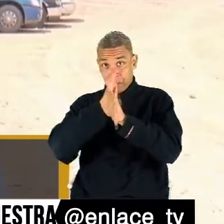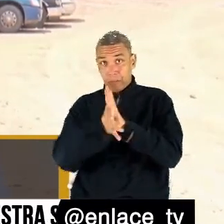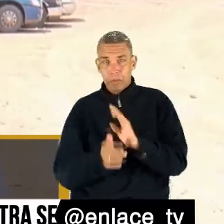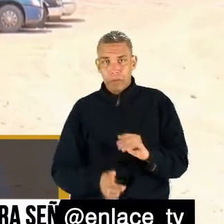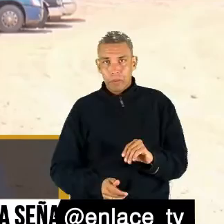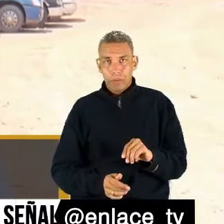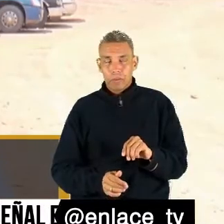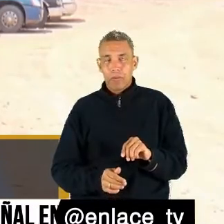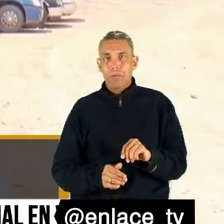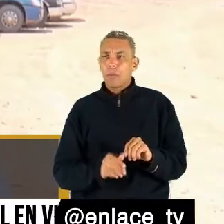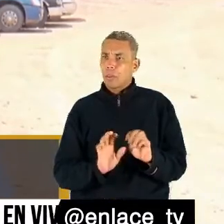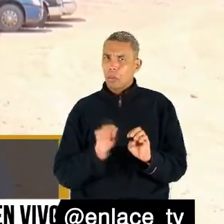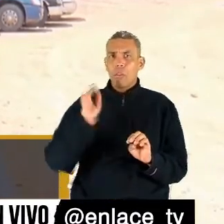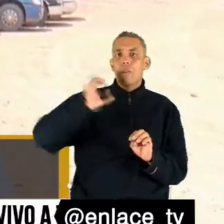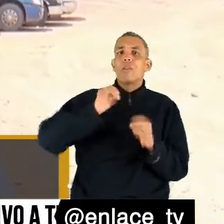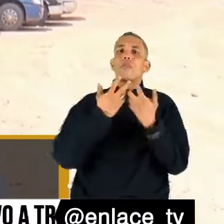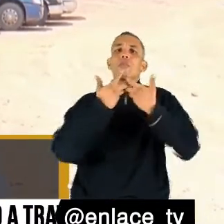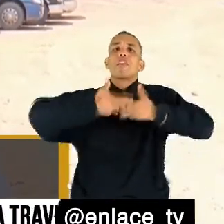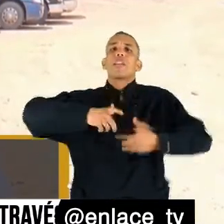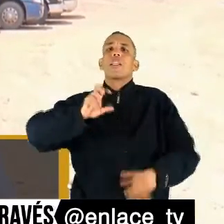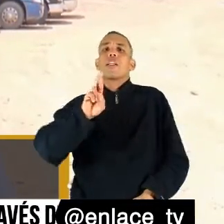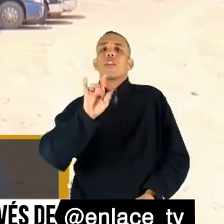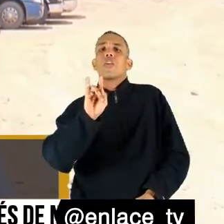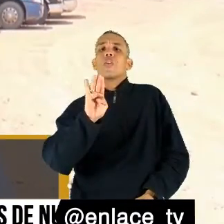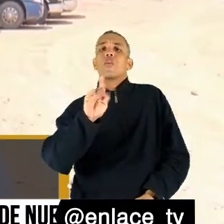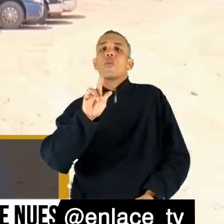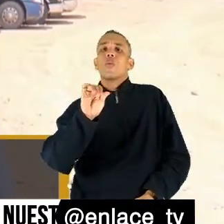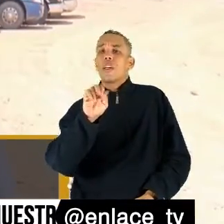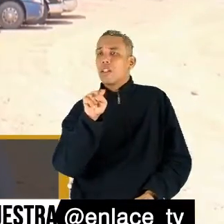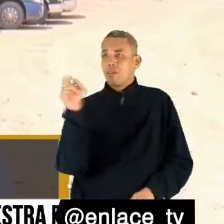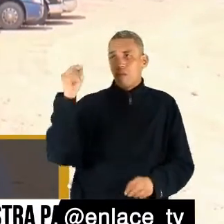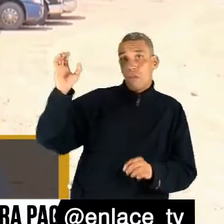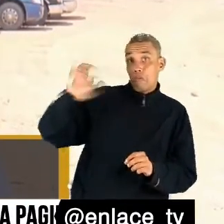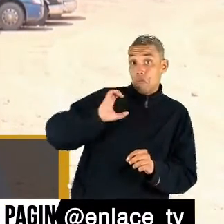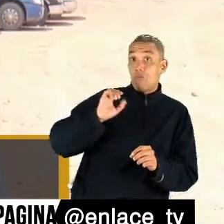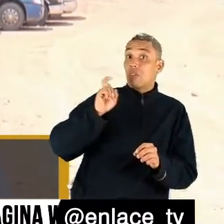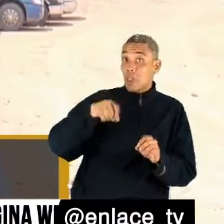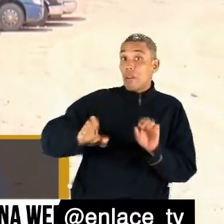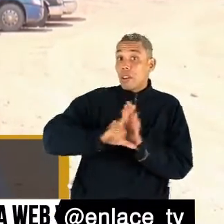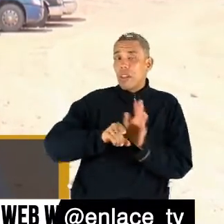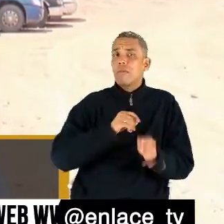ser de 7.200.000 pesos. En este momento están pagando un flete de